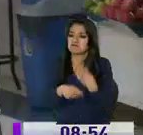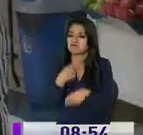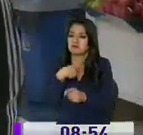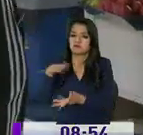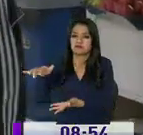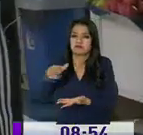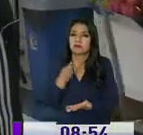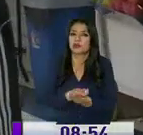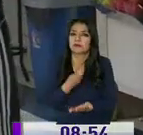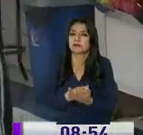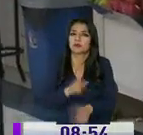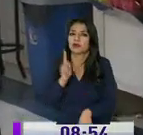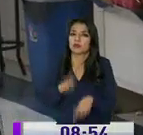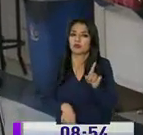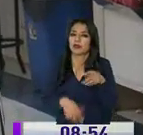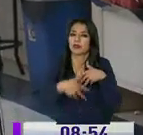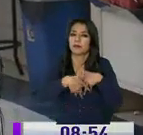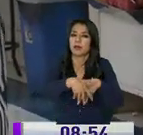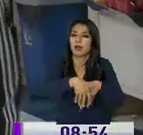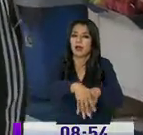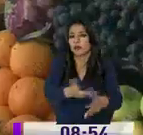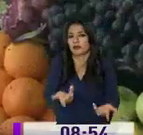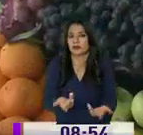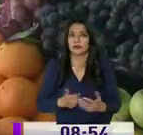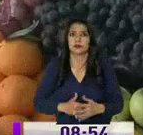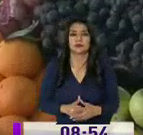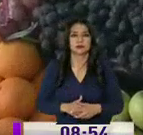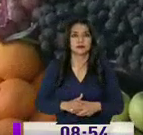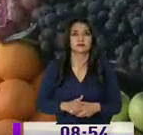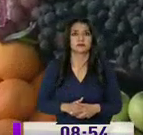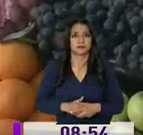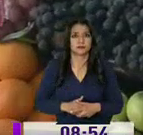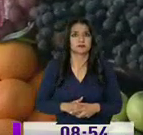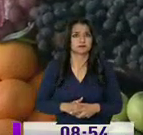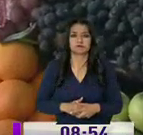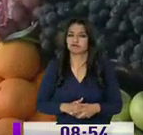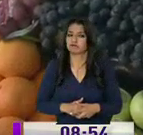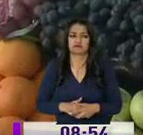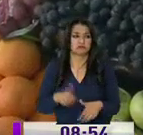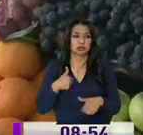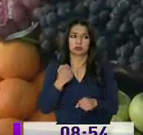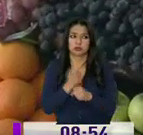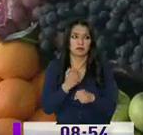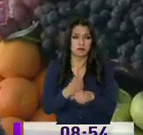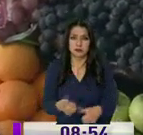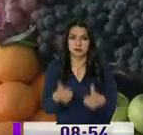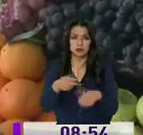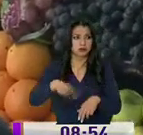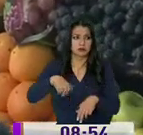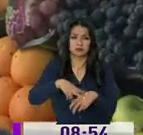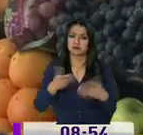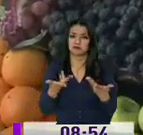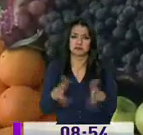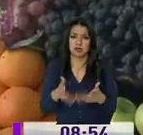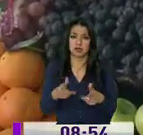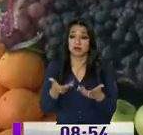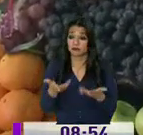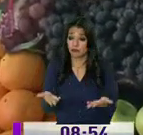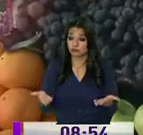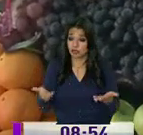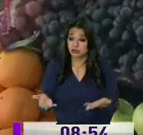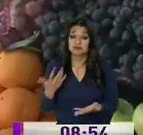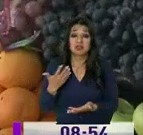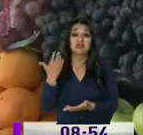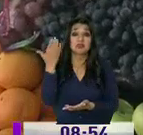de provisiones durante los últimos días. La verdad no hemos estado trabajando con normalidad y lo que tengo yo